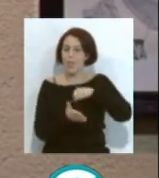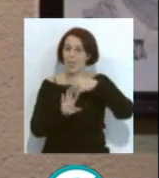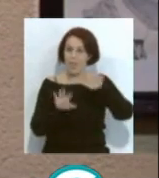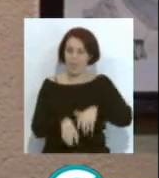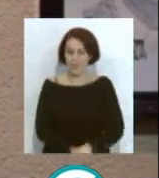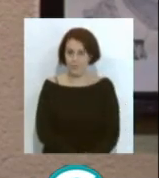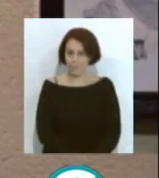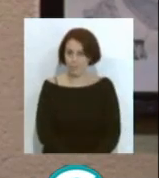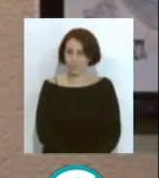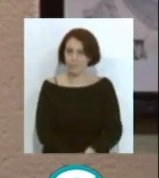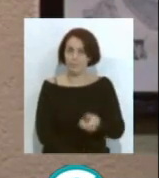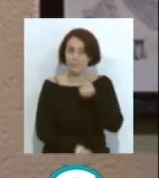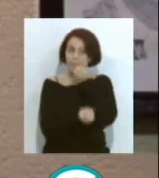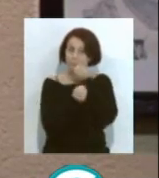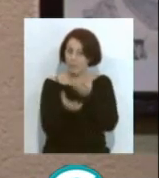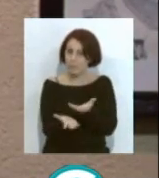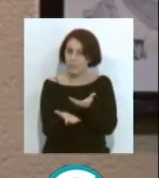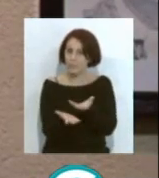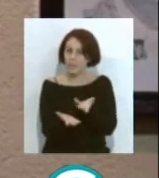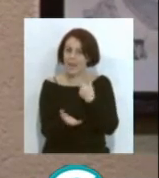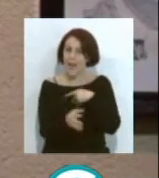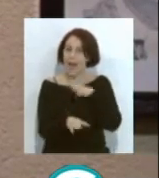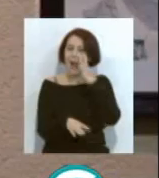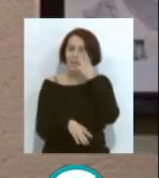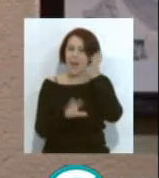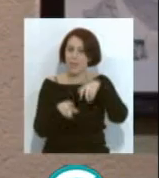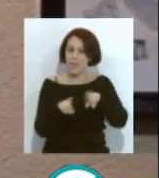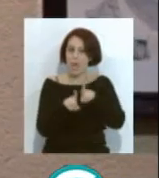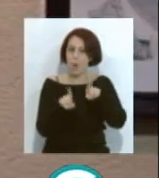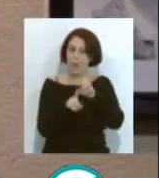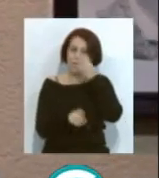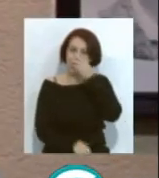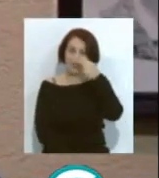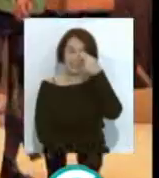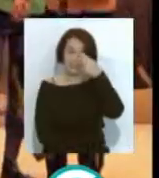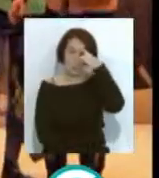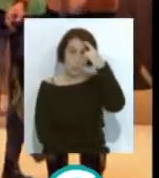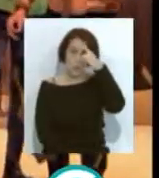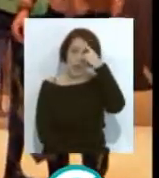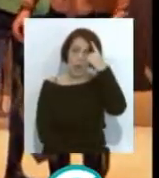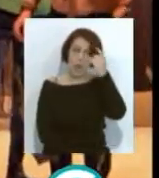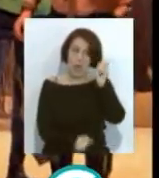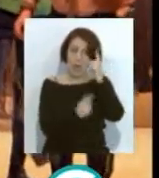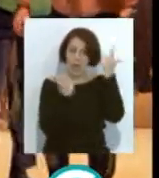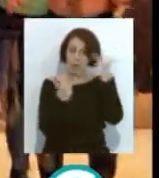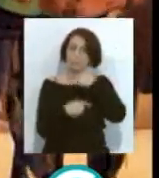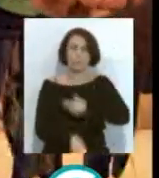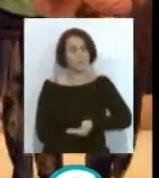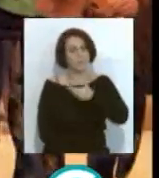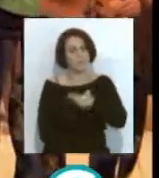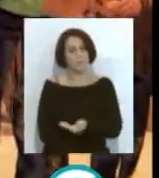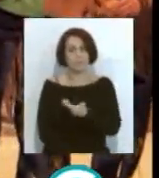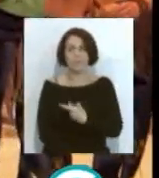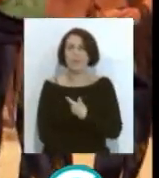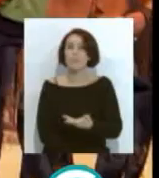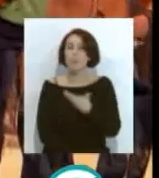Cádiz. La declaración del Carnaval de Cádiz como bien de interés cultural es muy importante.